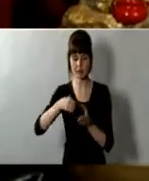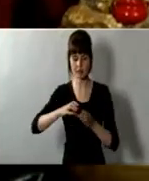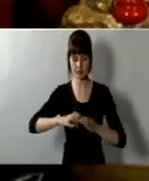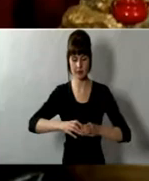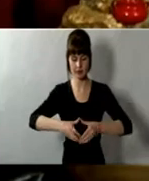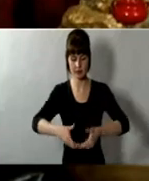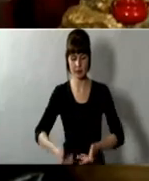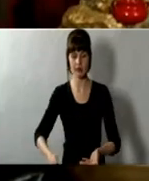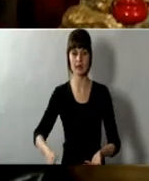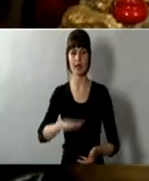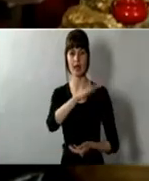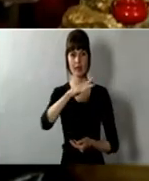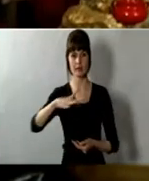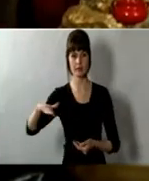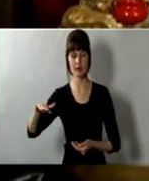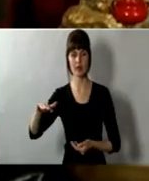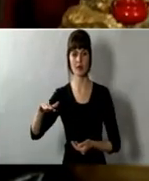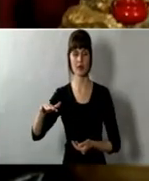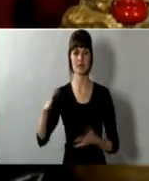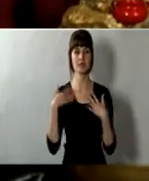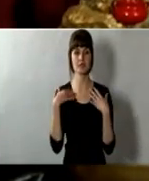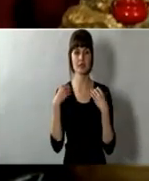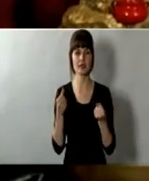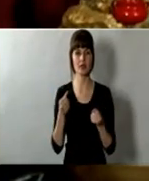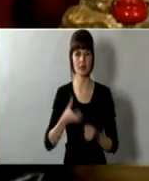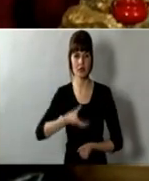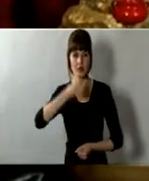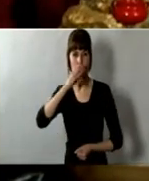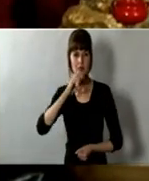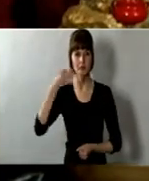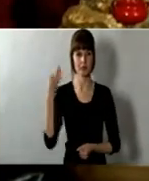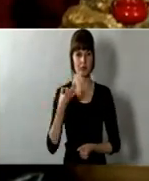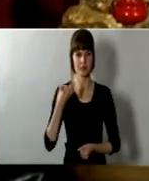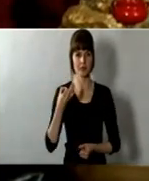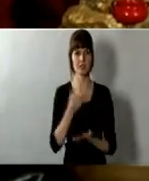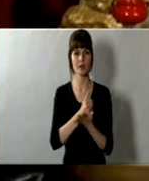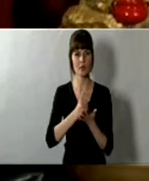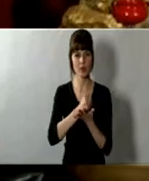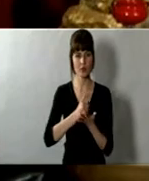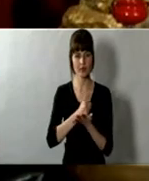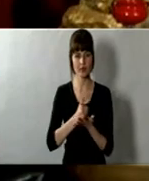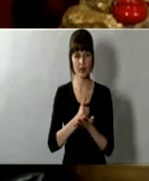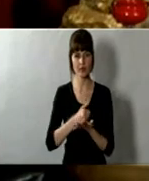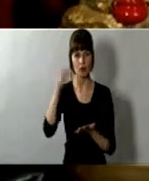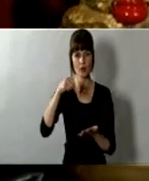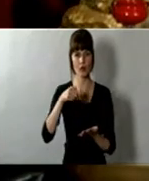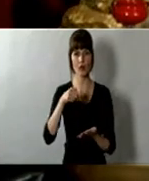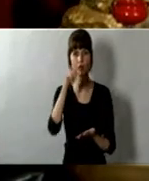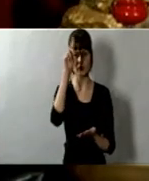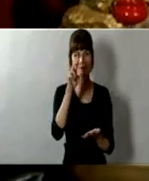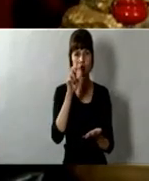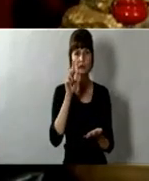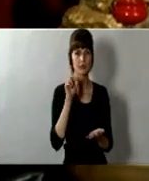Instantáneamente Esas aguas Fueron sanadas Fueron purificadas Hoy Dios Hoy Hoy quiere